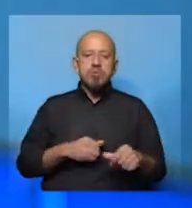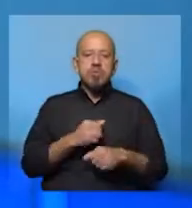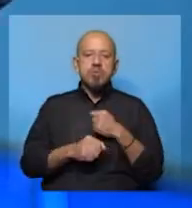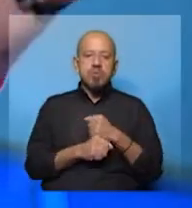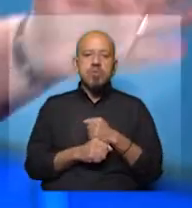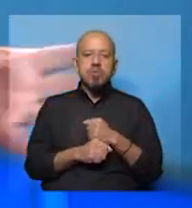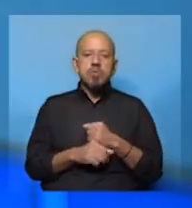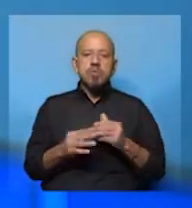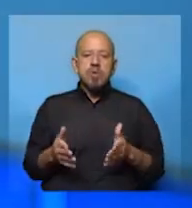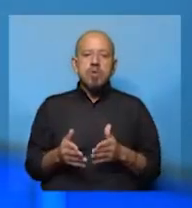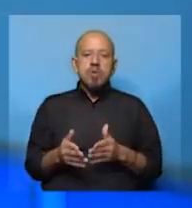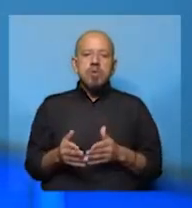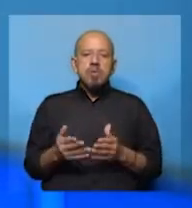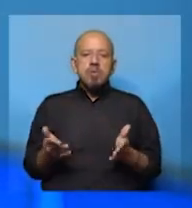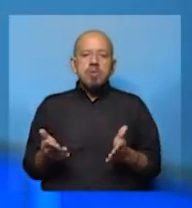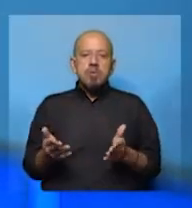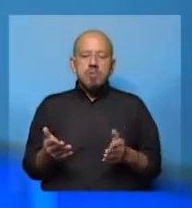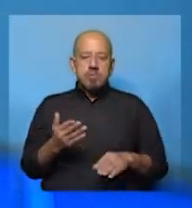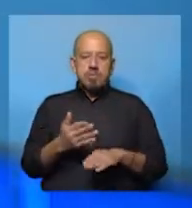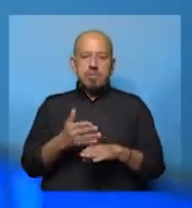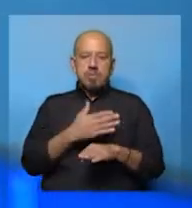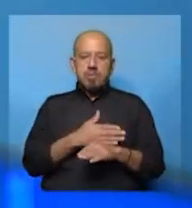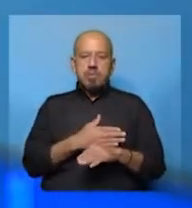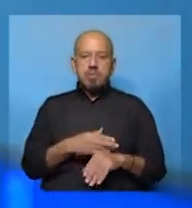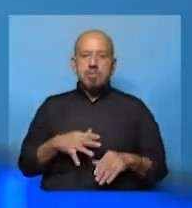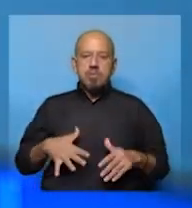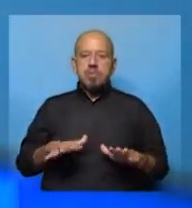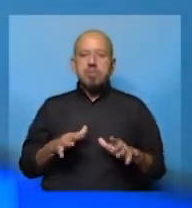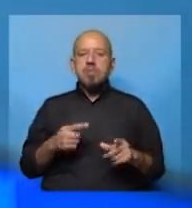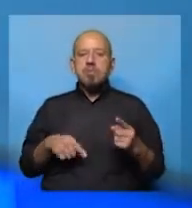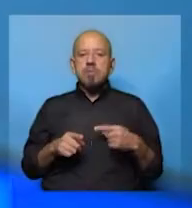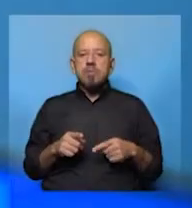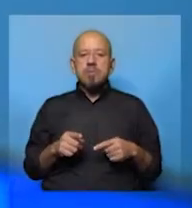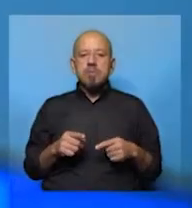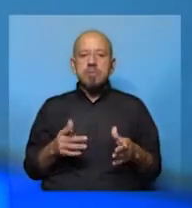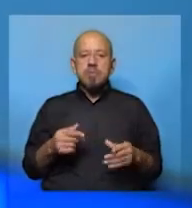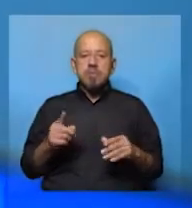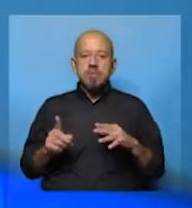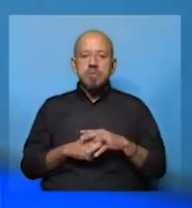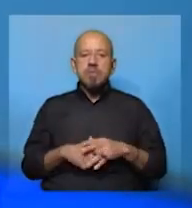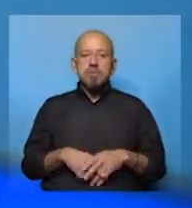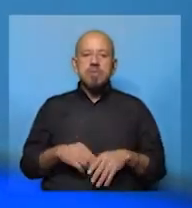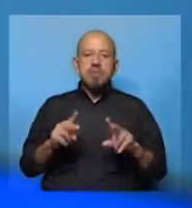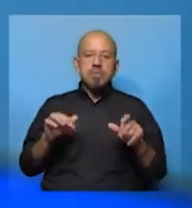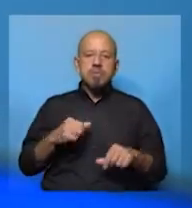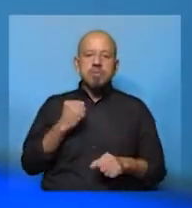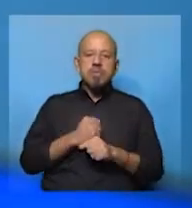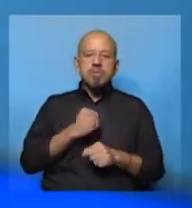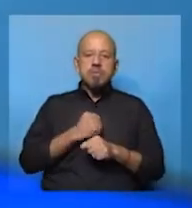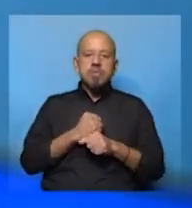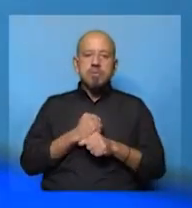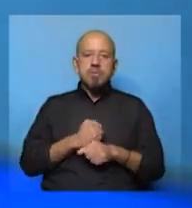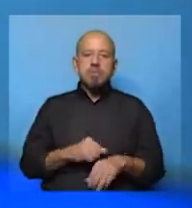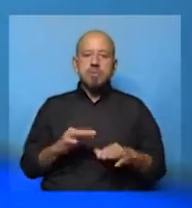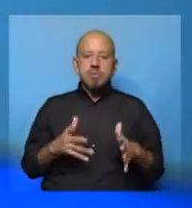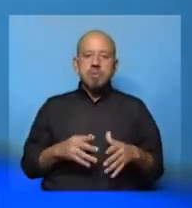decir cómo antes vos ibas preparando la posibilidad de su inclusión en el mundo del trabajo de cuáles